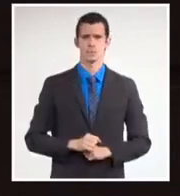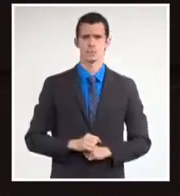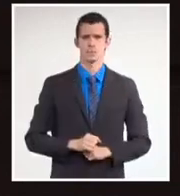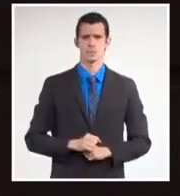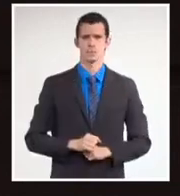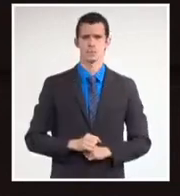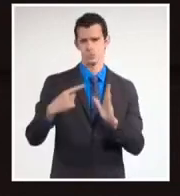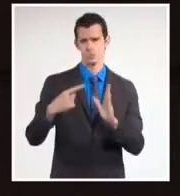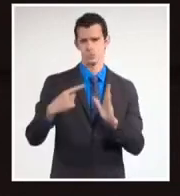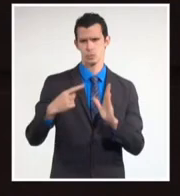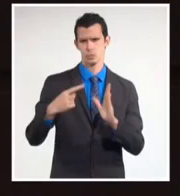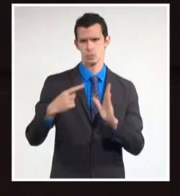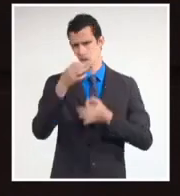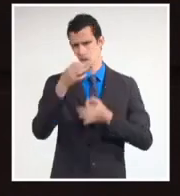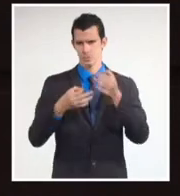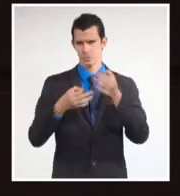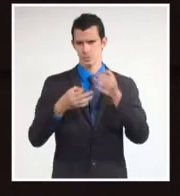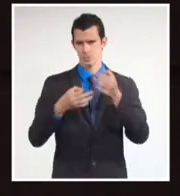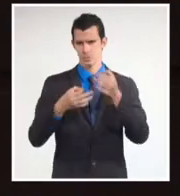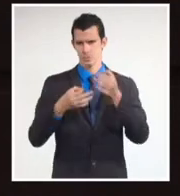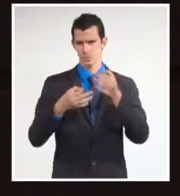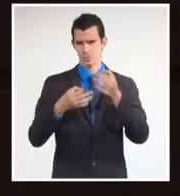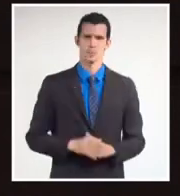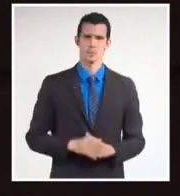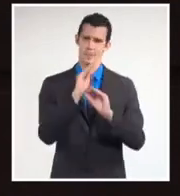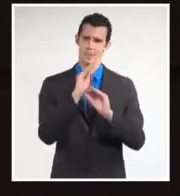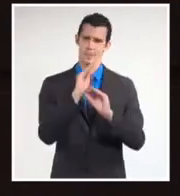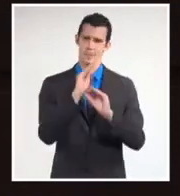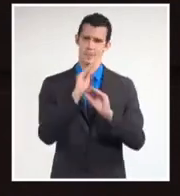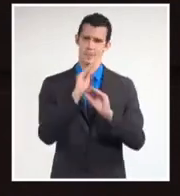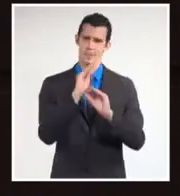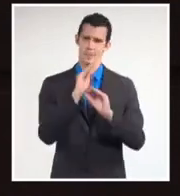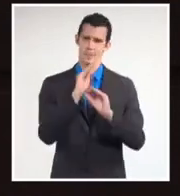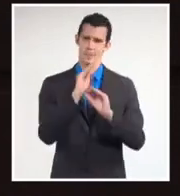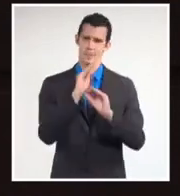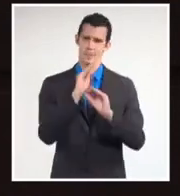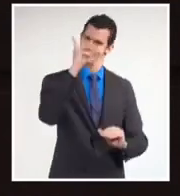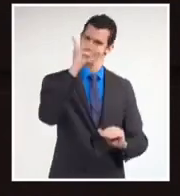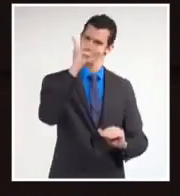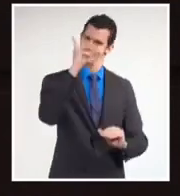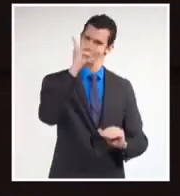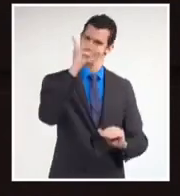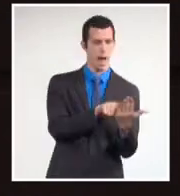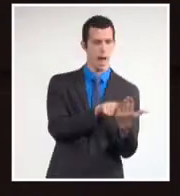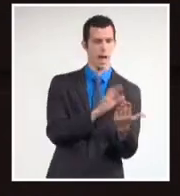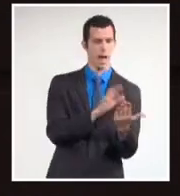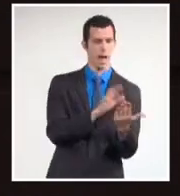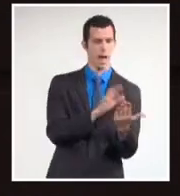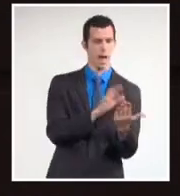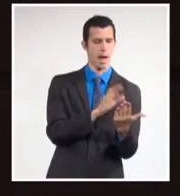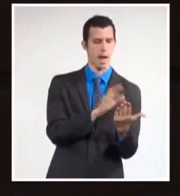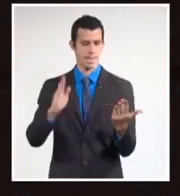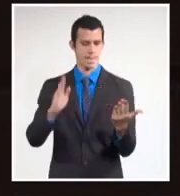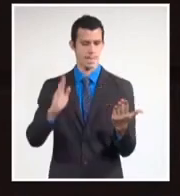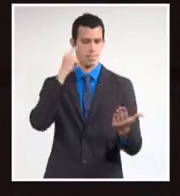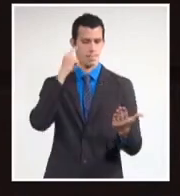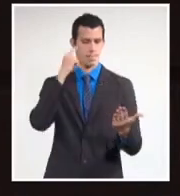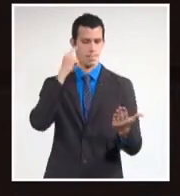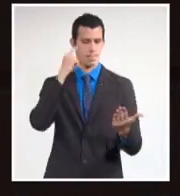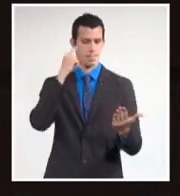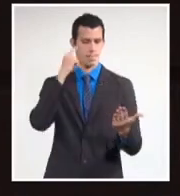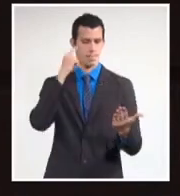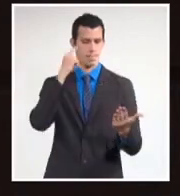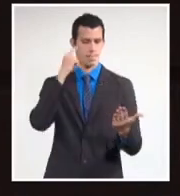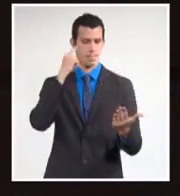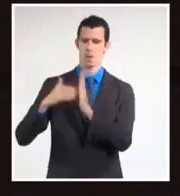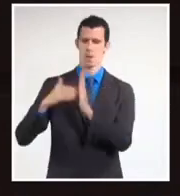referir, incluso con esta estrategia, si hiciéramos la zafra que nos hemos propuesto lo más eficientemente